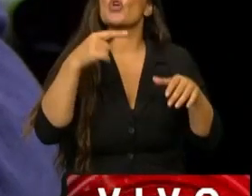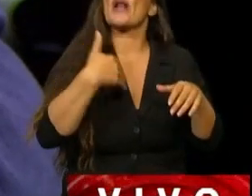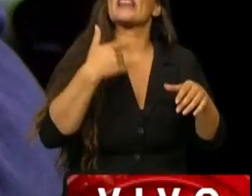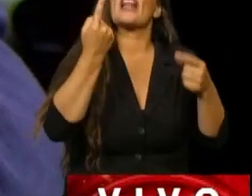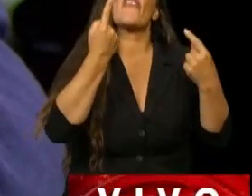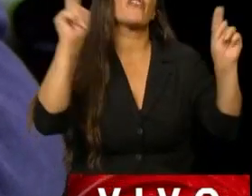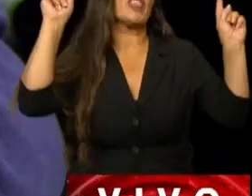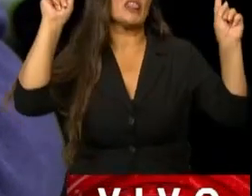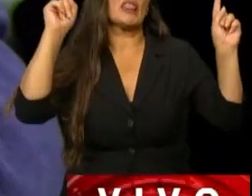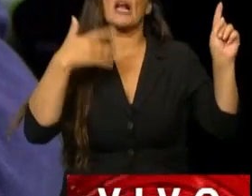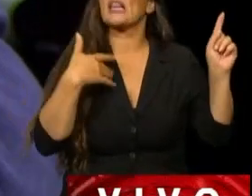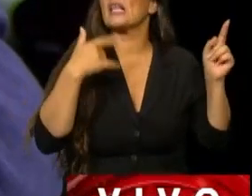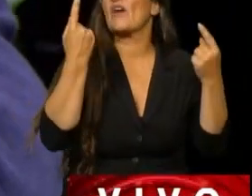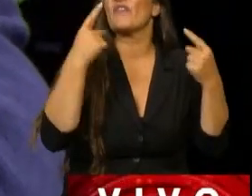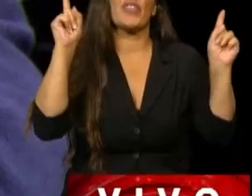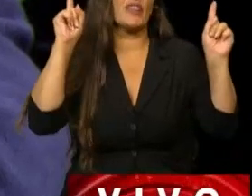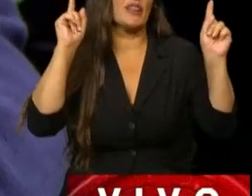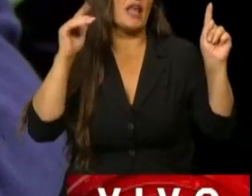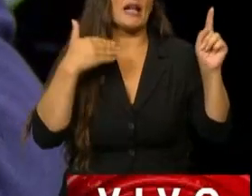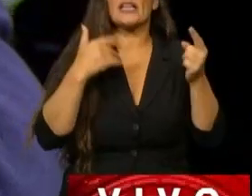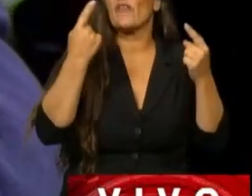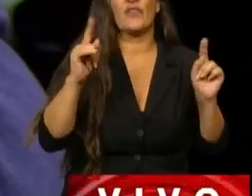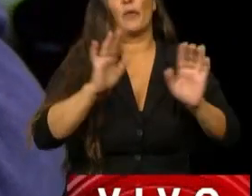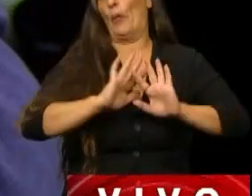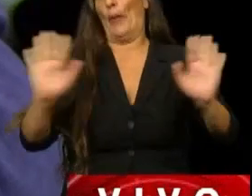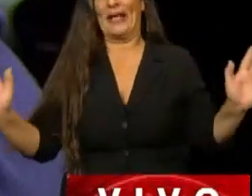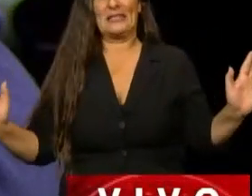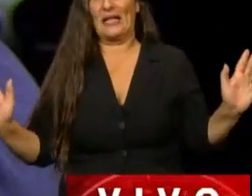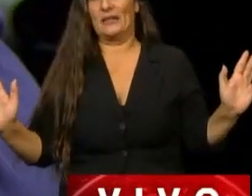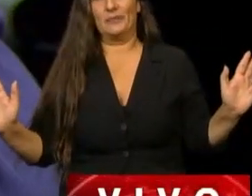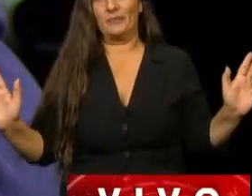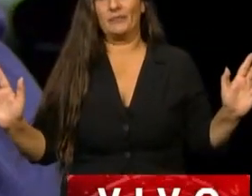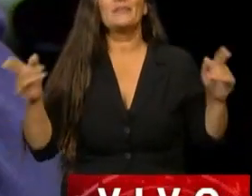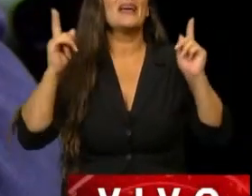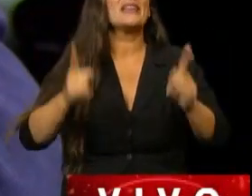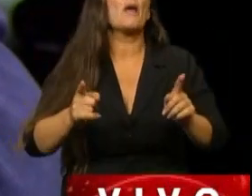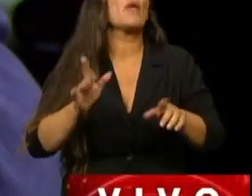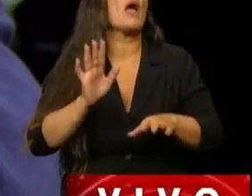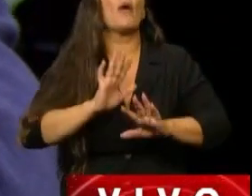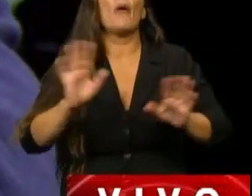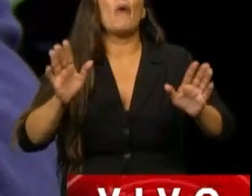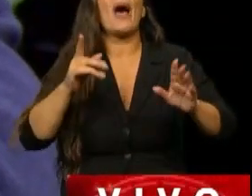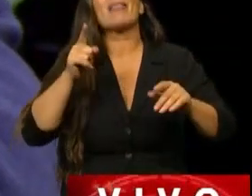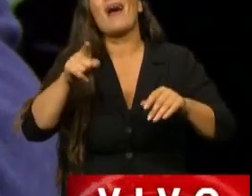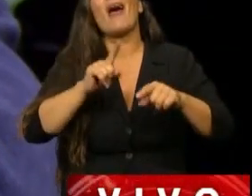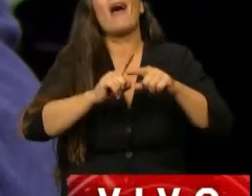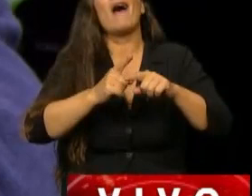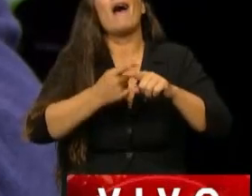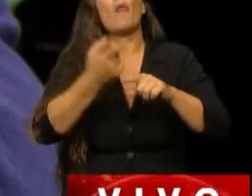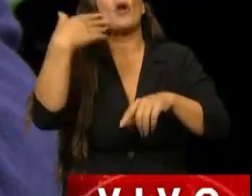distintos, de creernos diferentes. Y también nos saca de la idea aislacionista, es una fantasía que atraviesa muchas veces el discurso